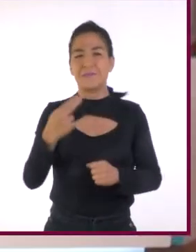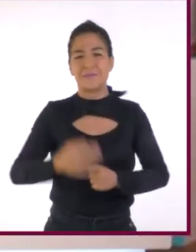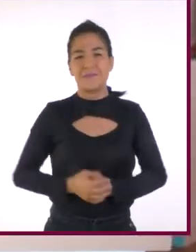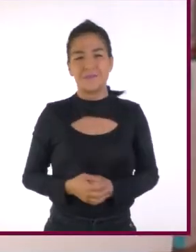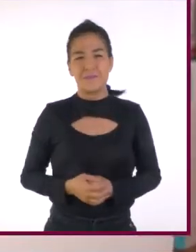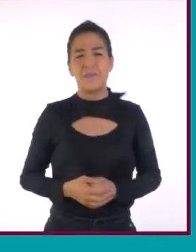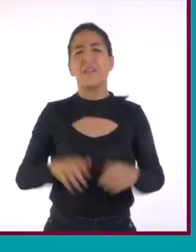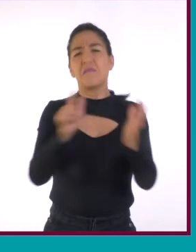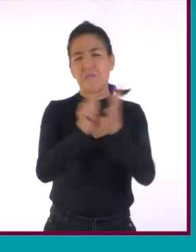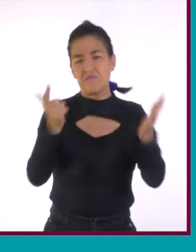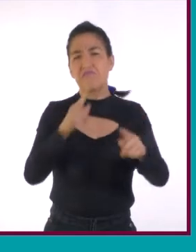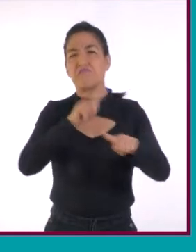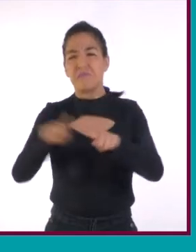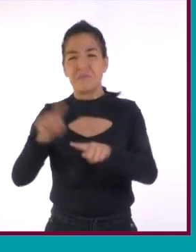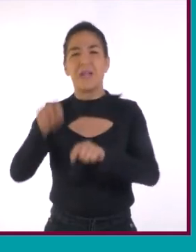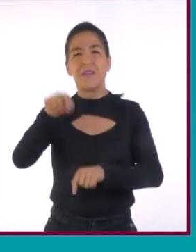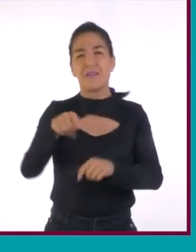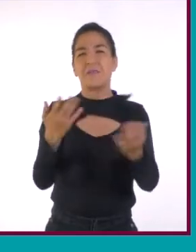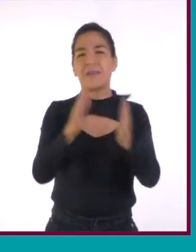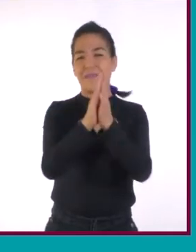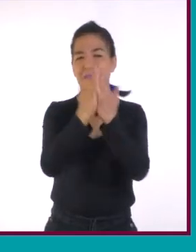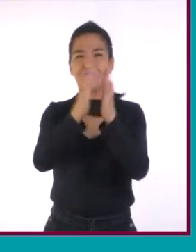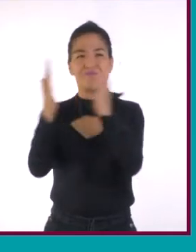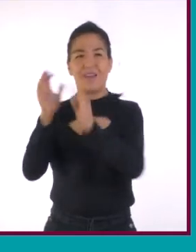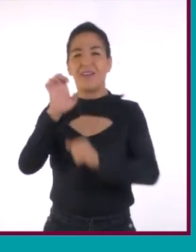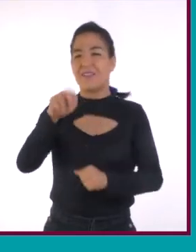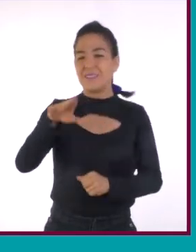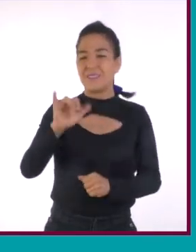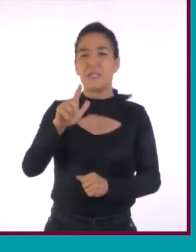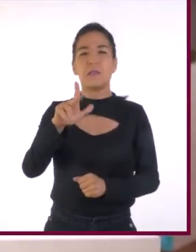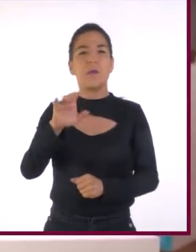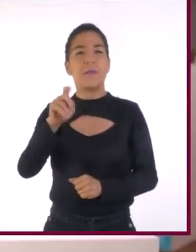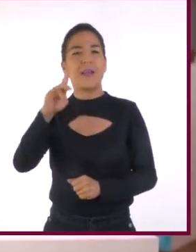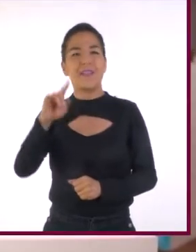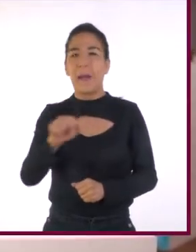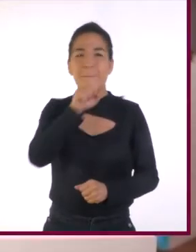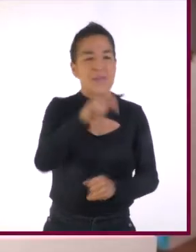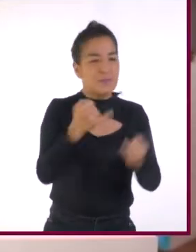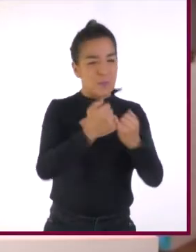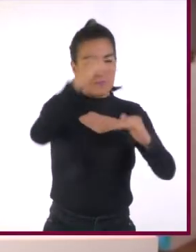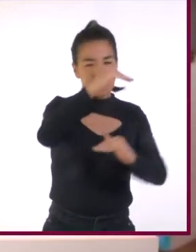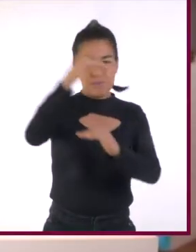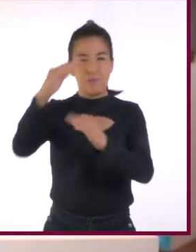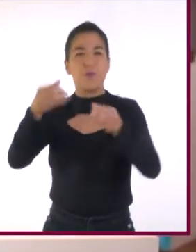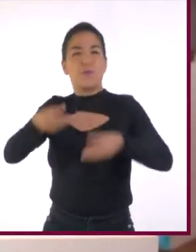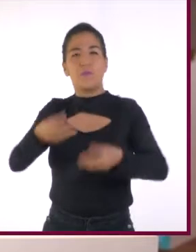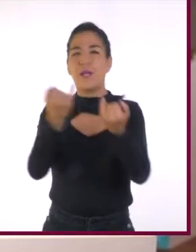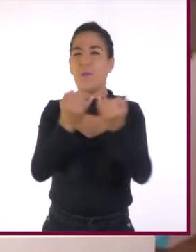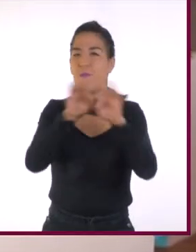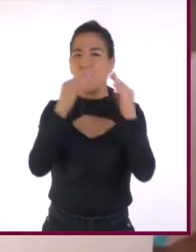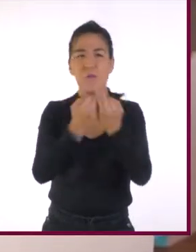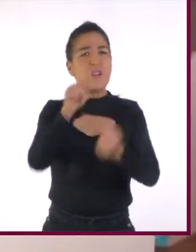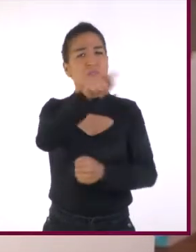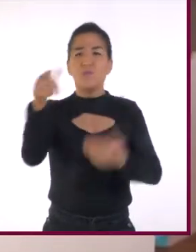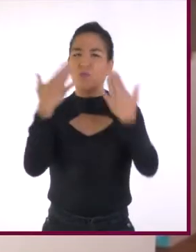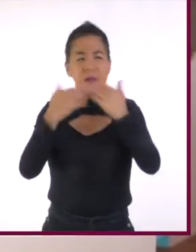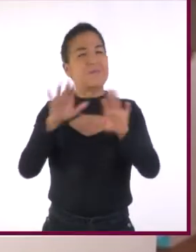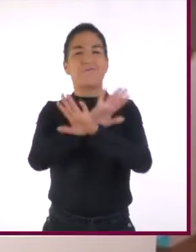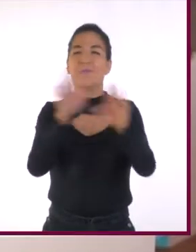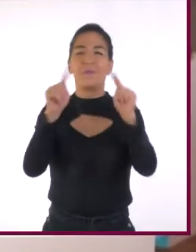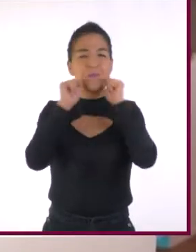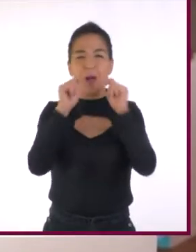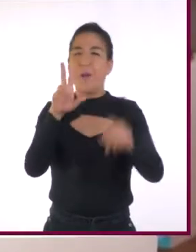siguientes materiales. Varios libros de una enciclopedia. Esto porque será más sencillo si tenemos libros del mismo tamaño y forma. Si